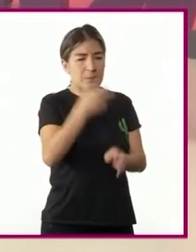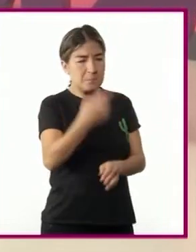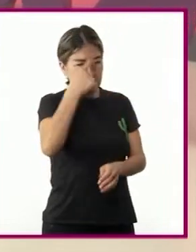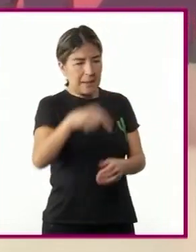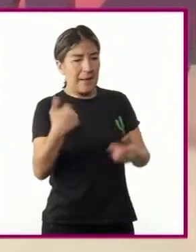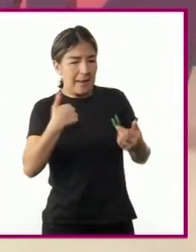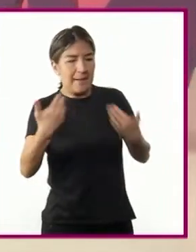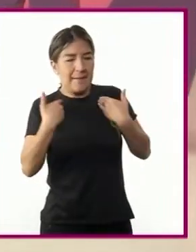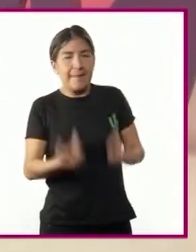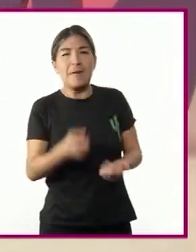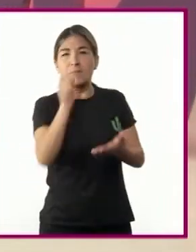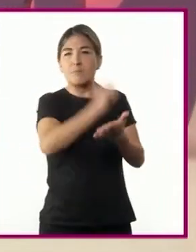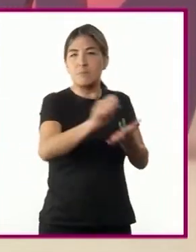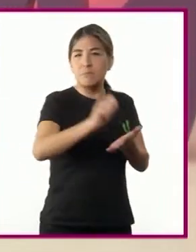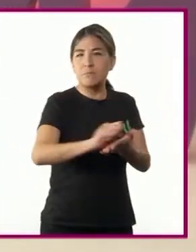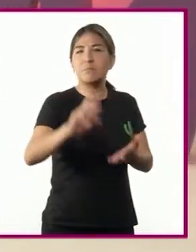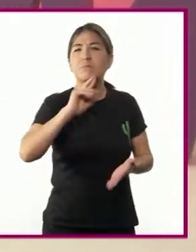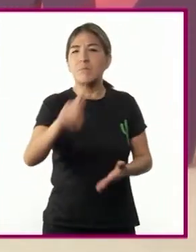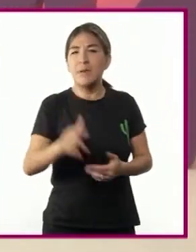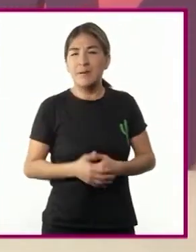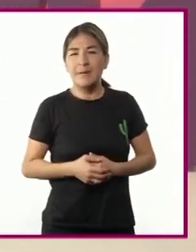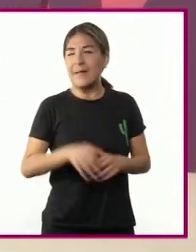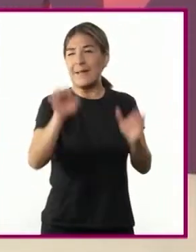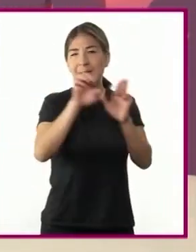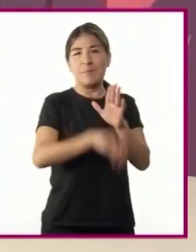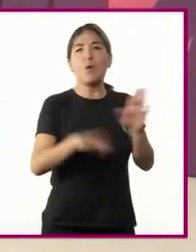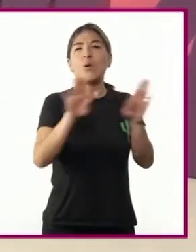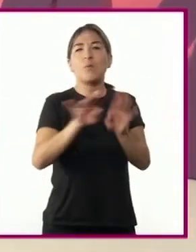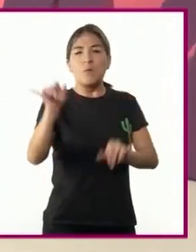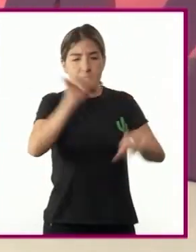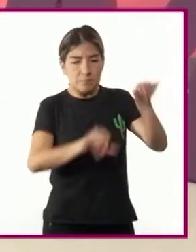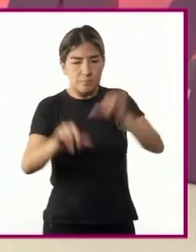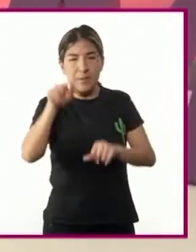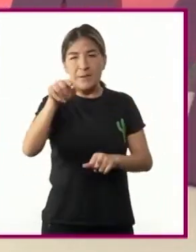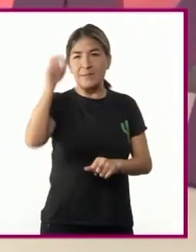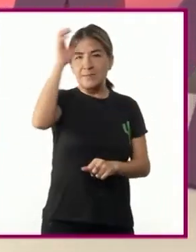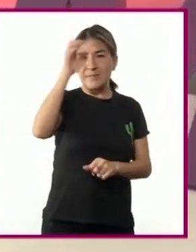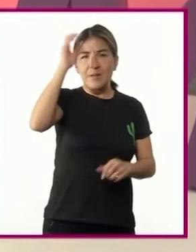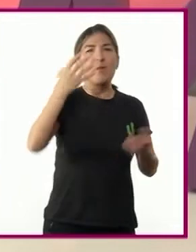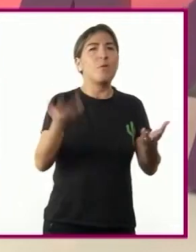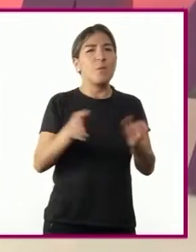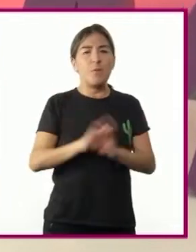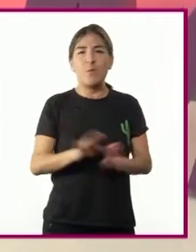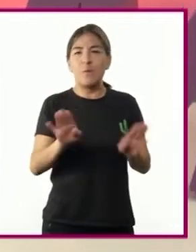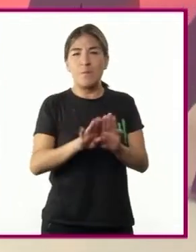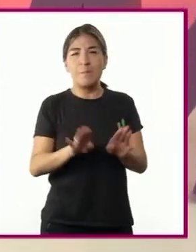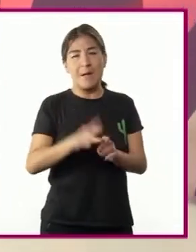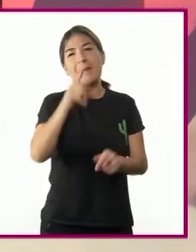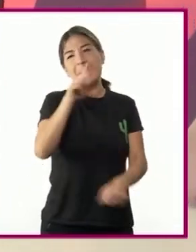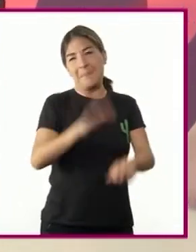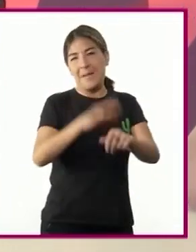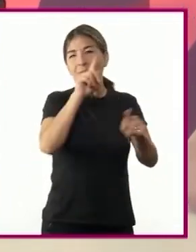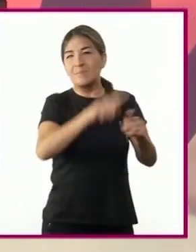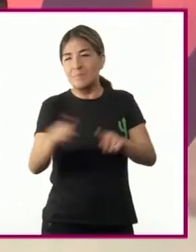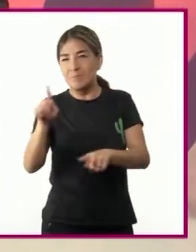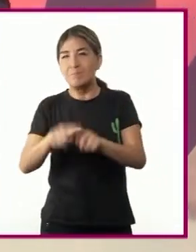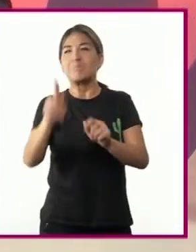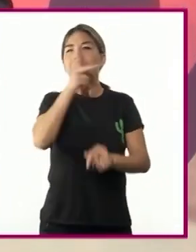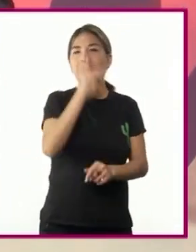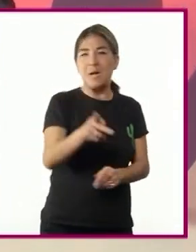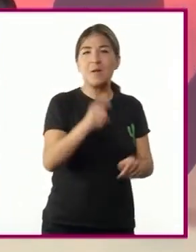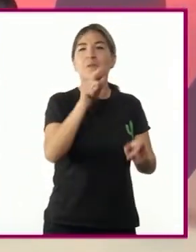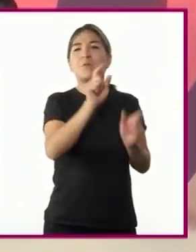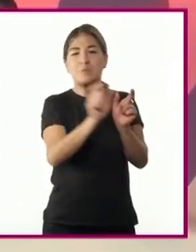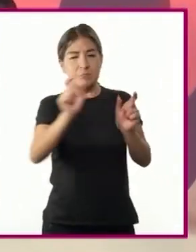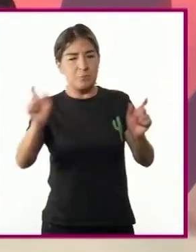a escribir mejor? Por ejemplo, un informe de experimento científico. Pues te da más recursos para hacerlo